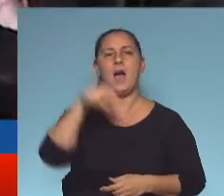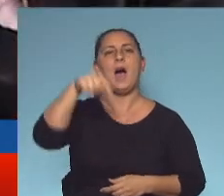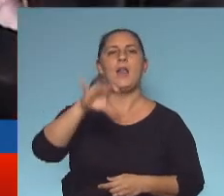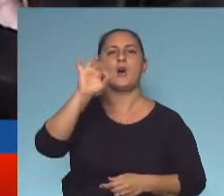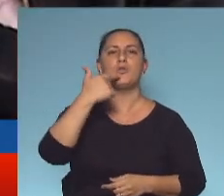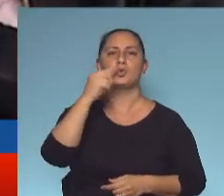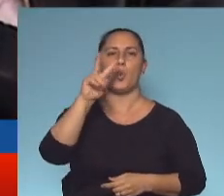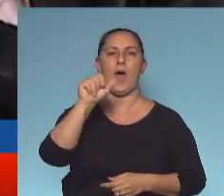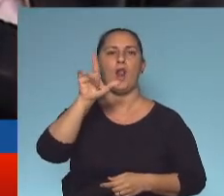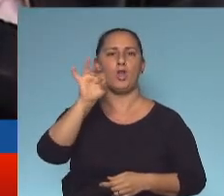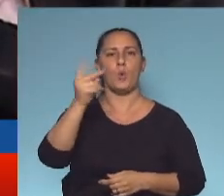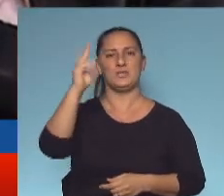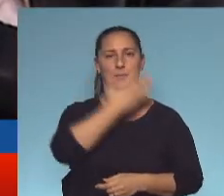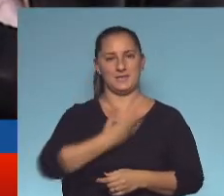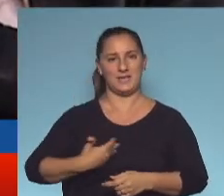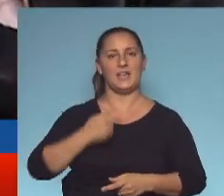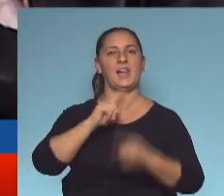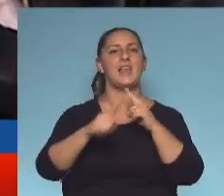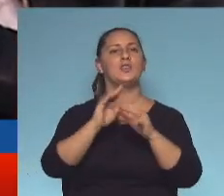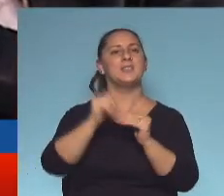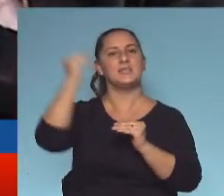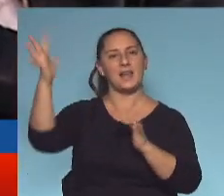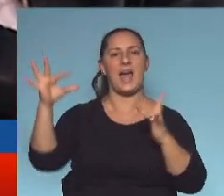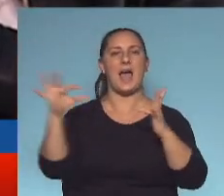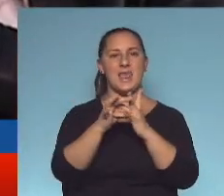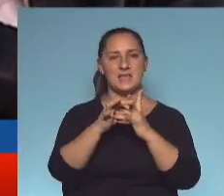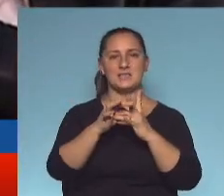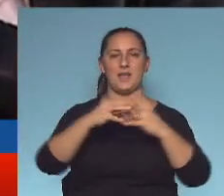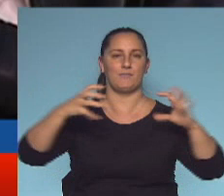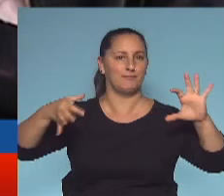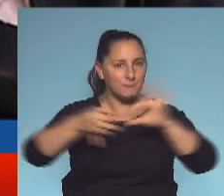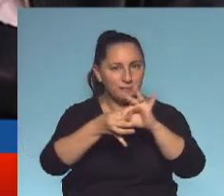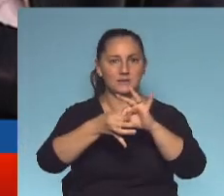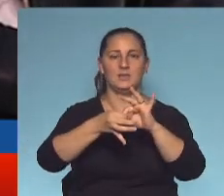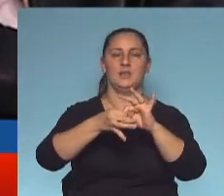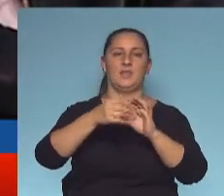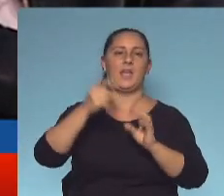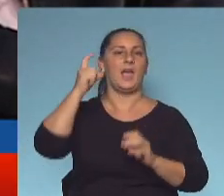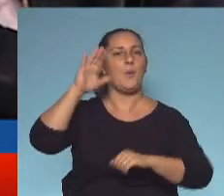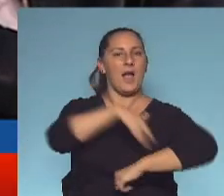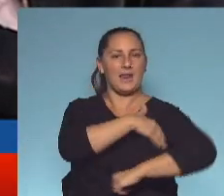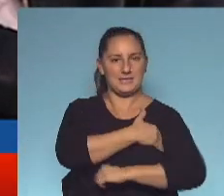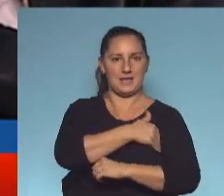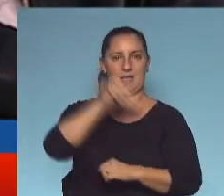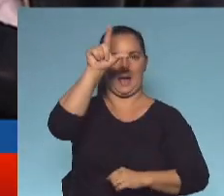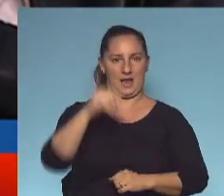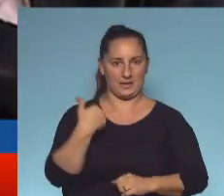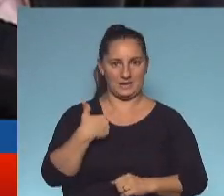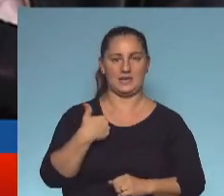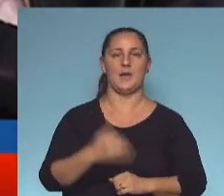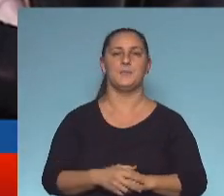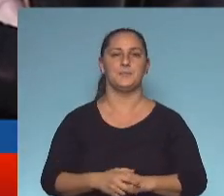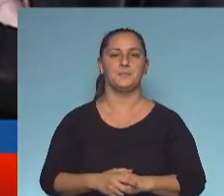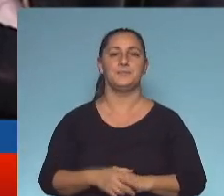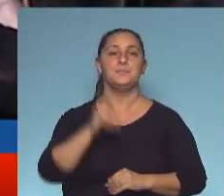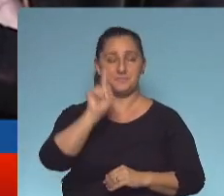Osvaldo Carníbal, vicepresidente de Relaciones Externas de la Alianza Cristiana de Iglesias Evangélicas de la República Argentina, ACIERA, que